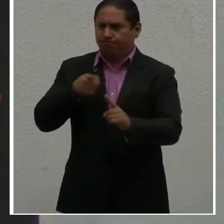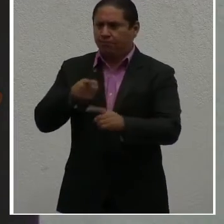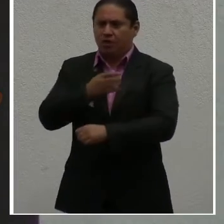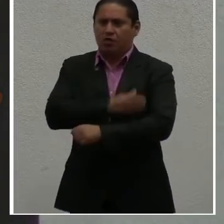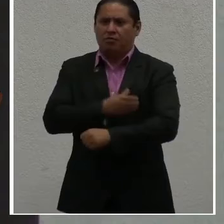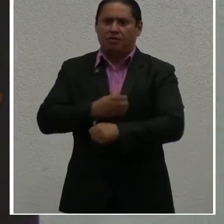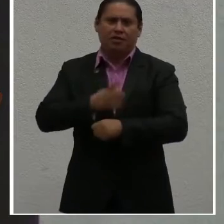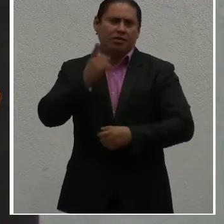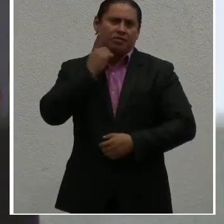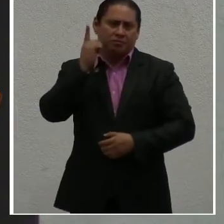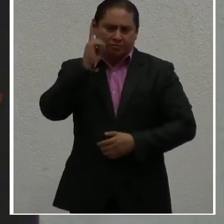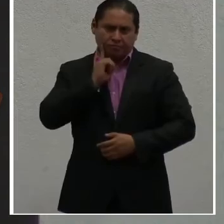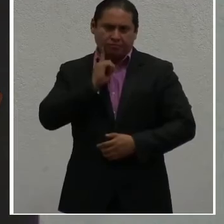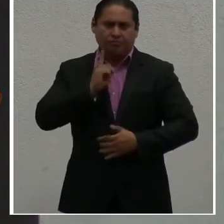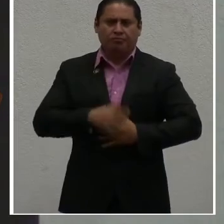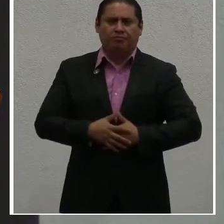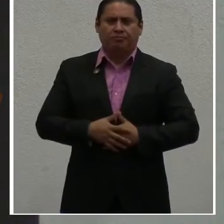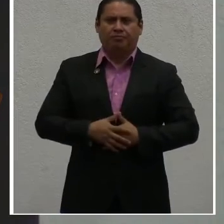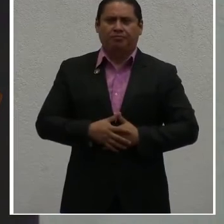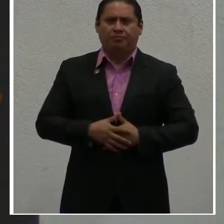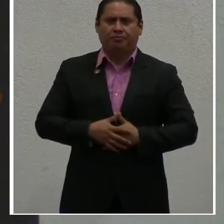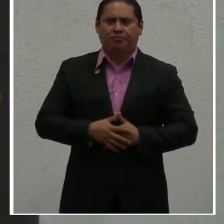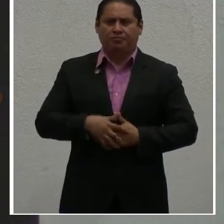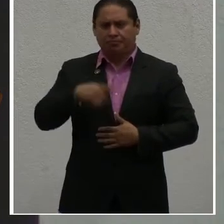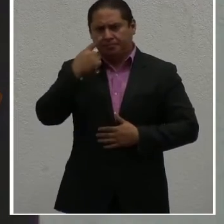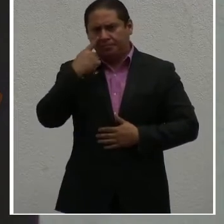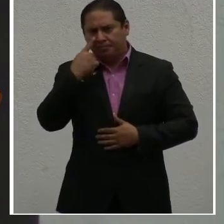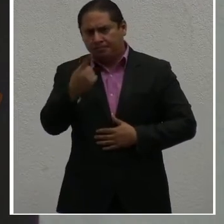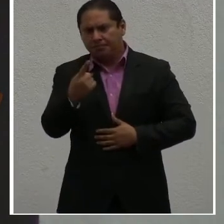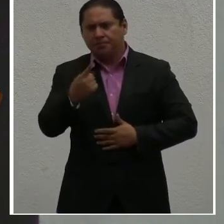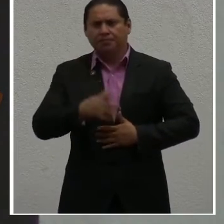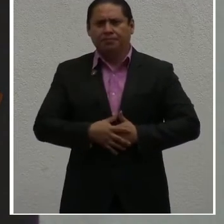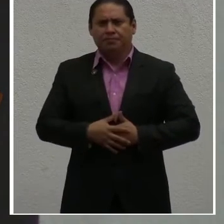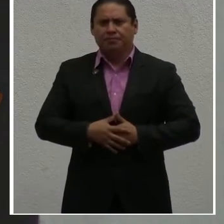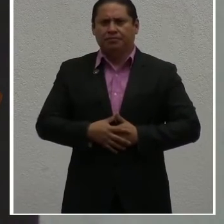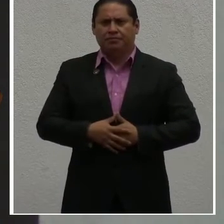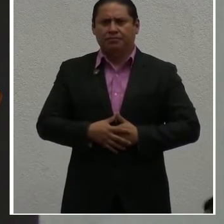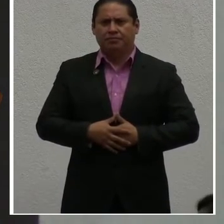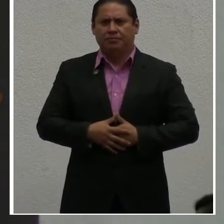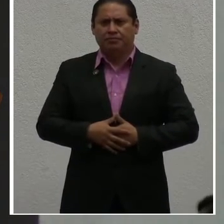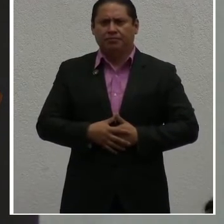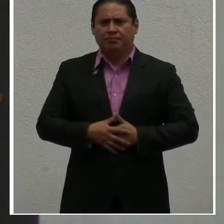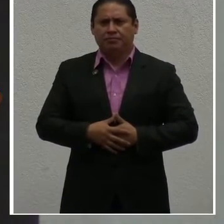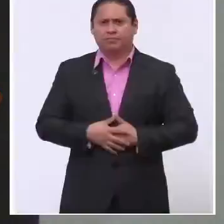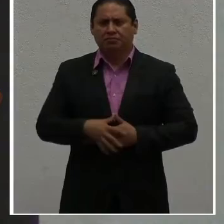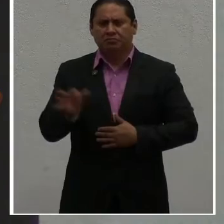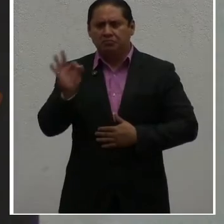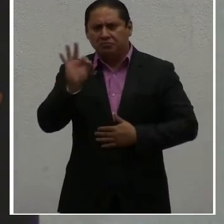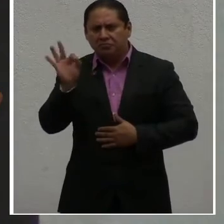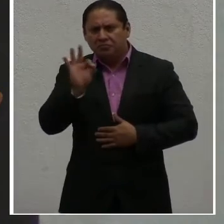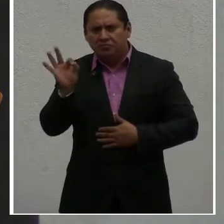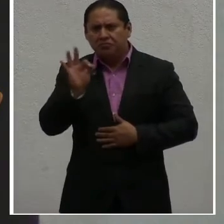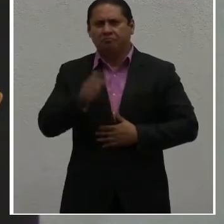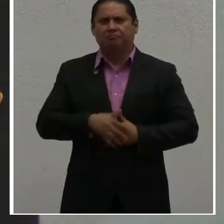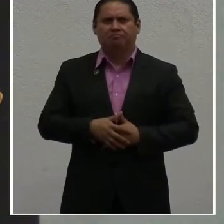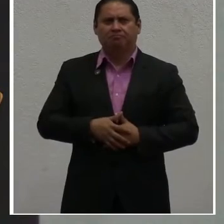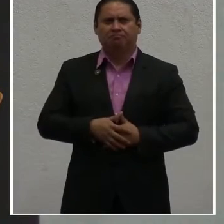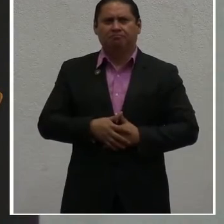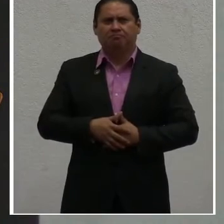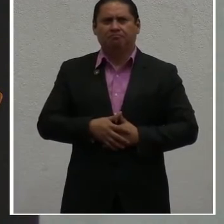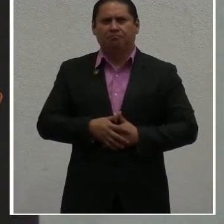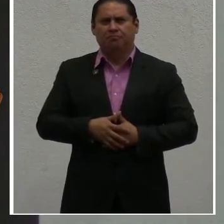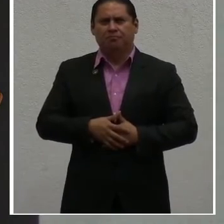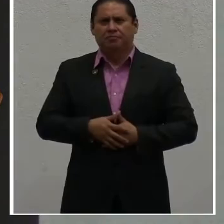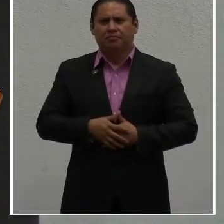diputada. Fíjense que es tal vez no muy alentador ponerse en los